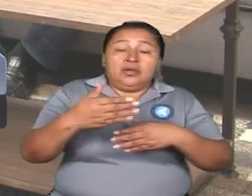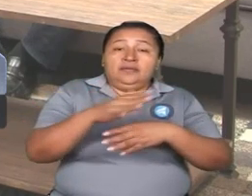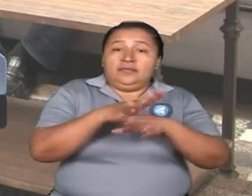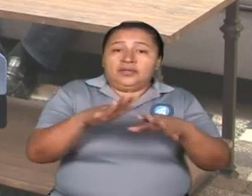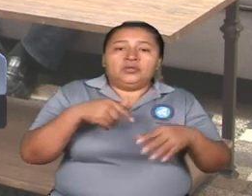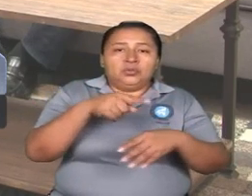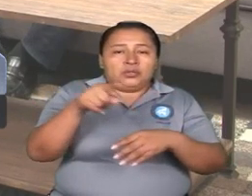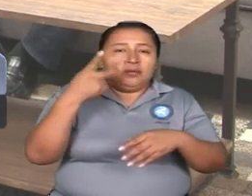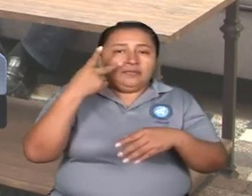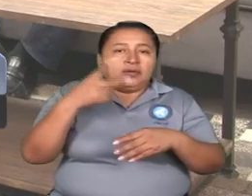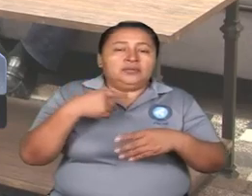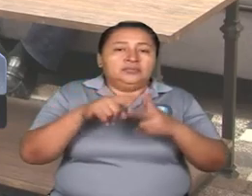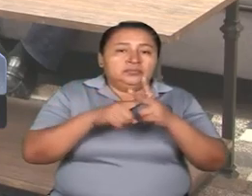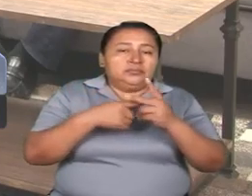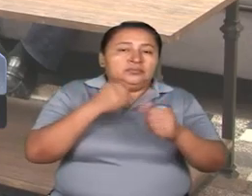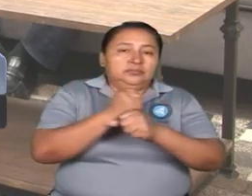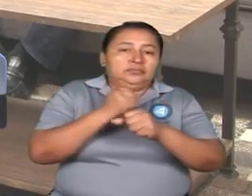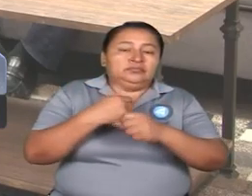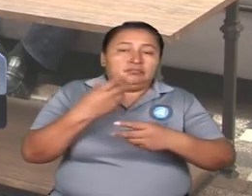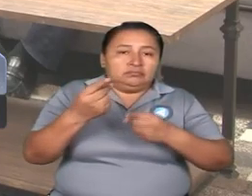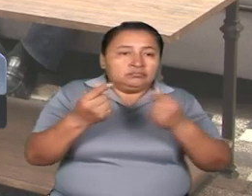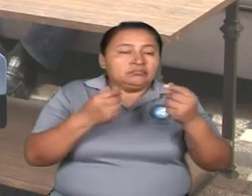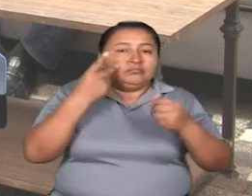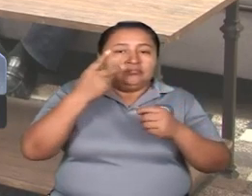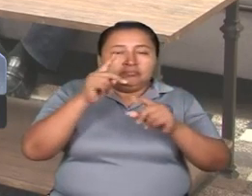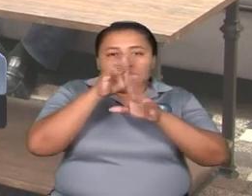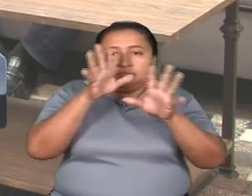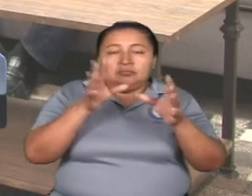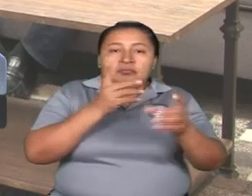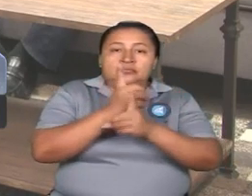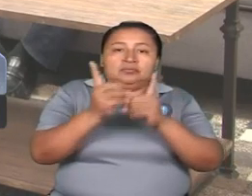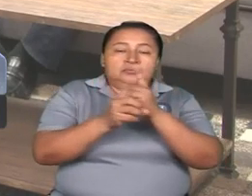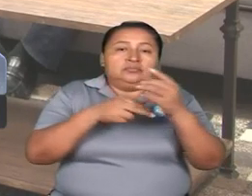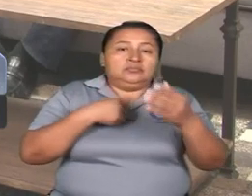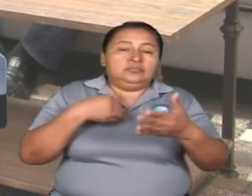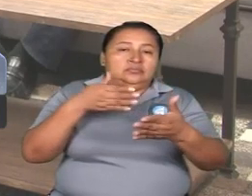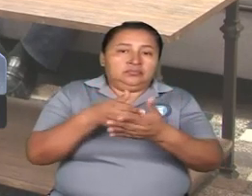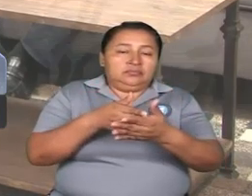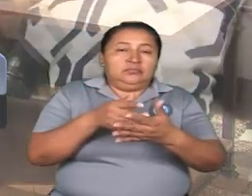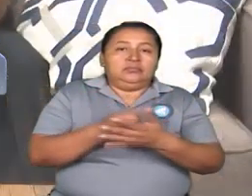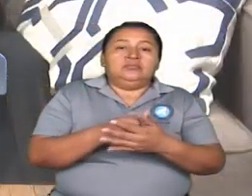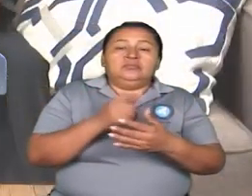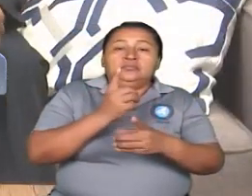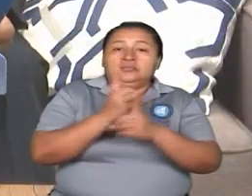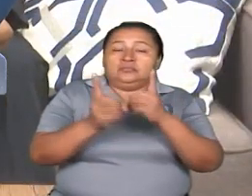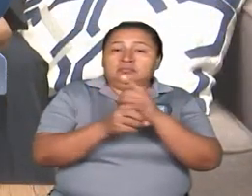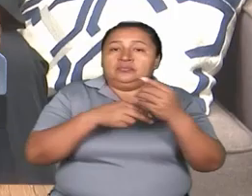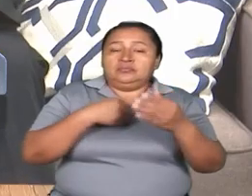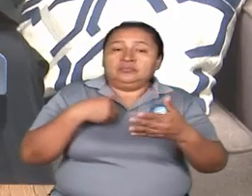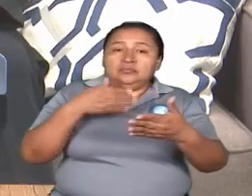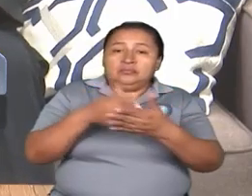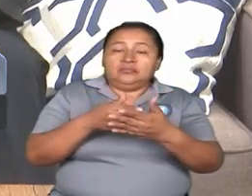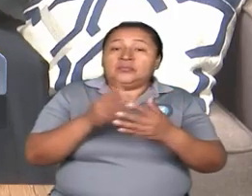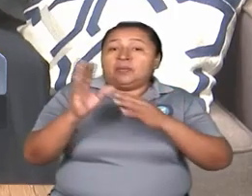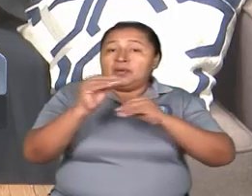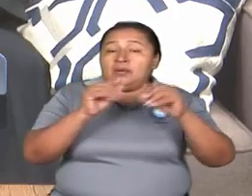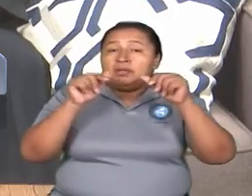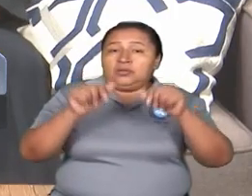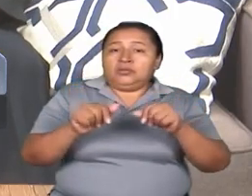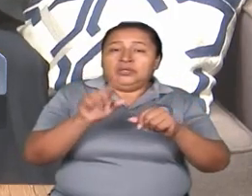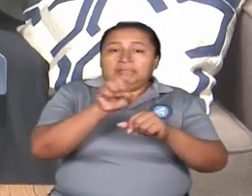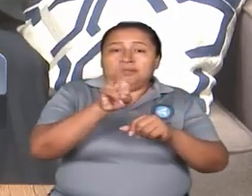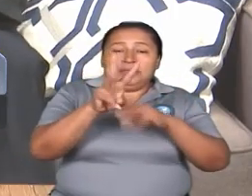usted empieza ya a muy ávidamente a aclarar. Tenemos que hacer una pausa. Okay. Tenemos que hacer una pausa. Estamos conversando,